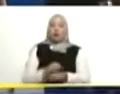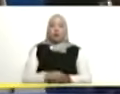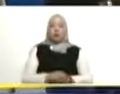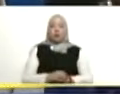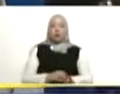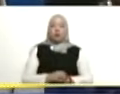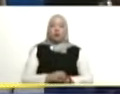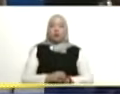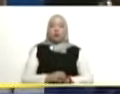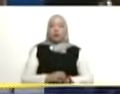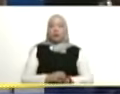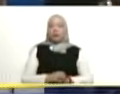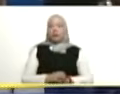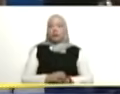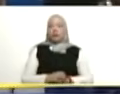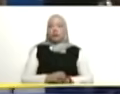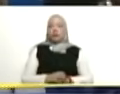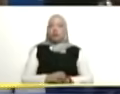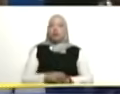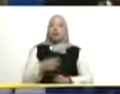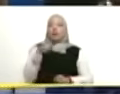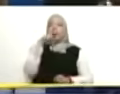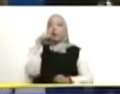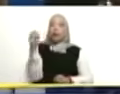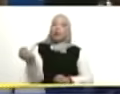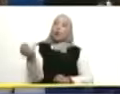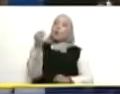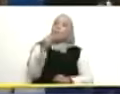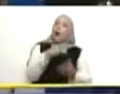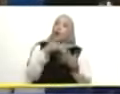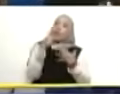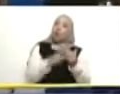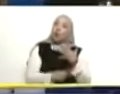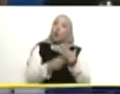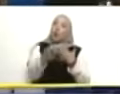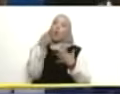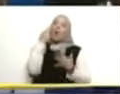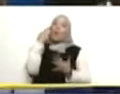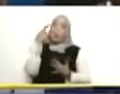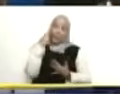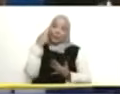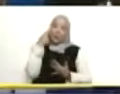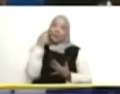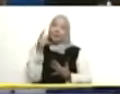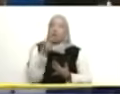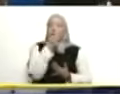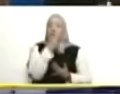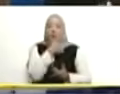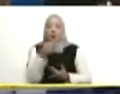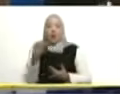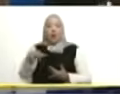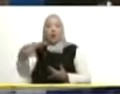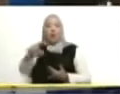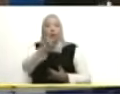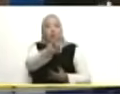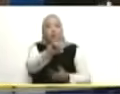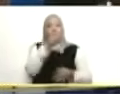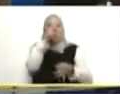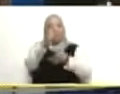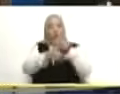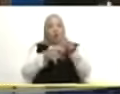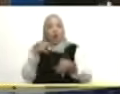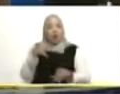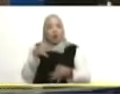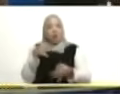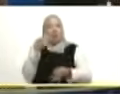pierdan el programa con Maduro Más, para que vean qué es Lucas. El próximo lunes lo explicaré con